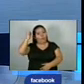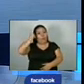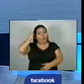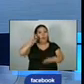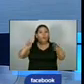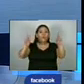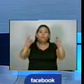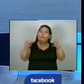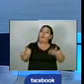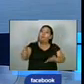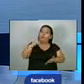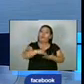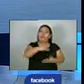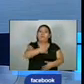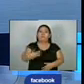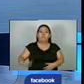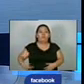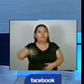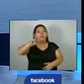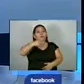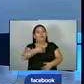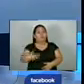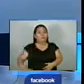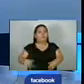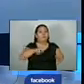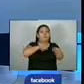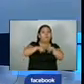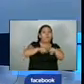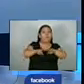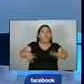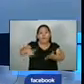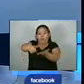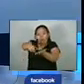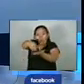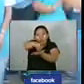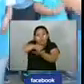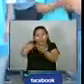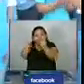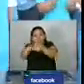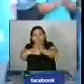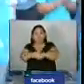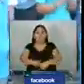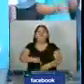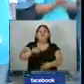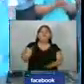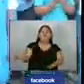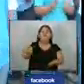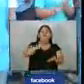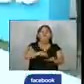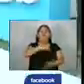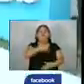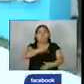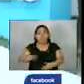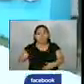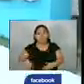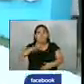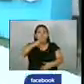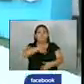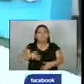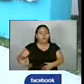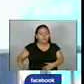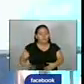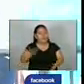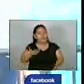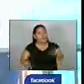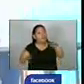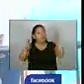reelección presidencial y la reestructuración municipal en El Salvador La reelección presidencial es un tema polémico el